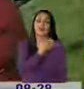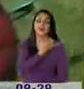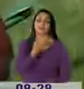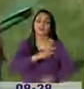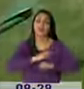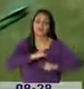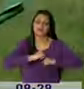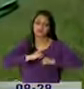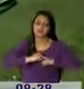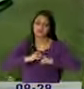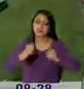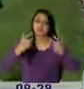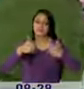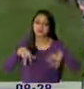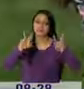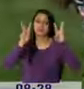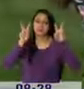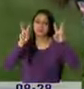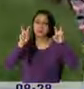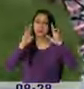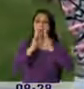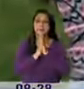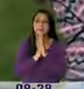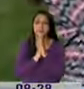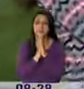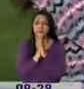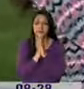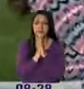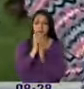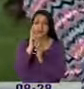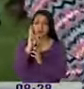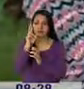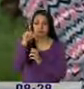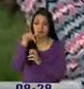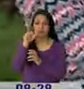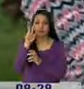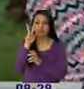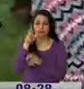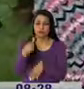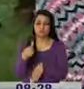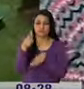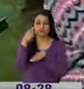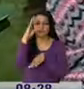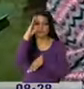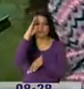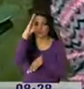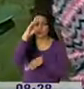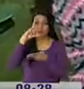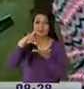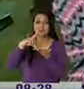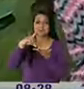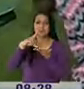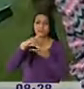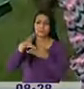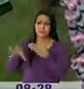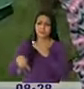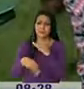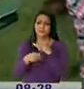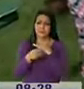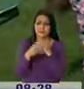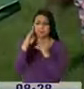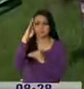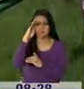gestiones en cuanto a solicitudes al ERQ2, donde el señor comandante del distrito, para que nos incremente personal, ya